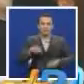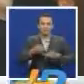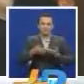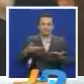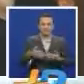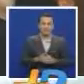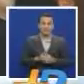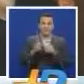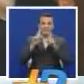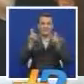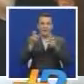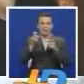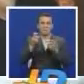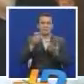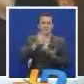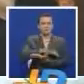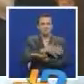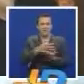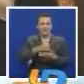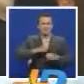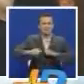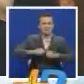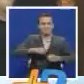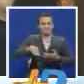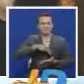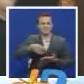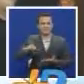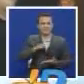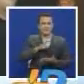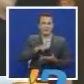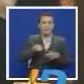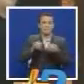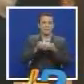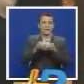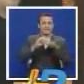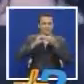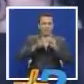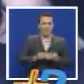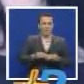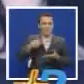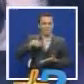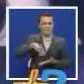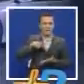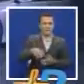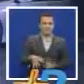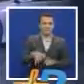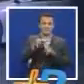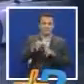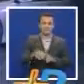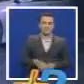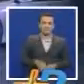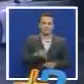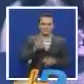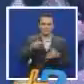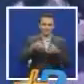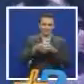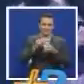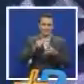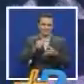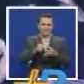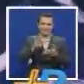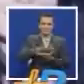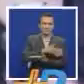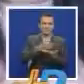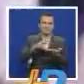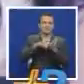temas rumberos, jocosos, además que tiene una coreografía espectacular que nunca puede faltar. Tropicaña se caracteriza por la alegría en sus canciones para fin